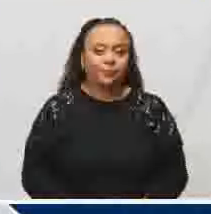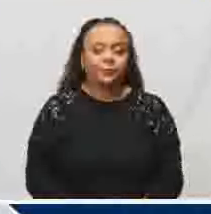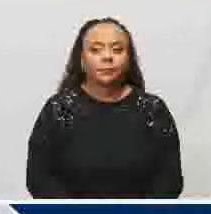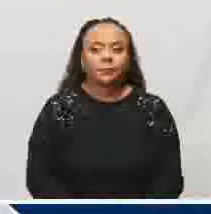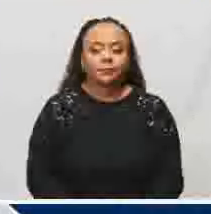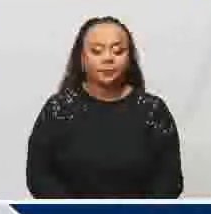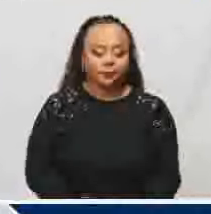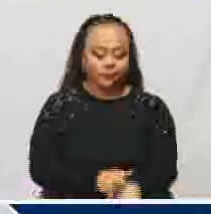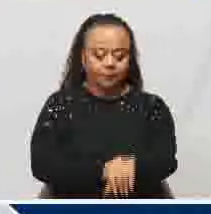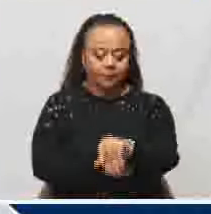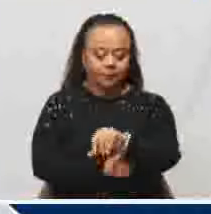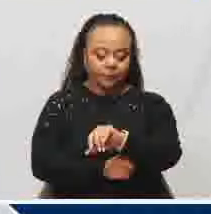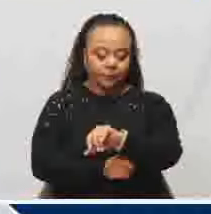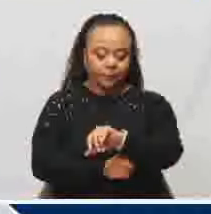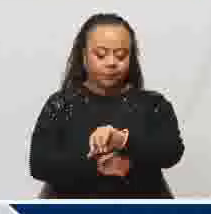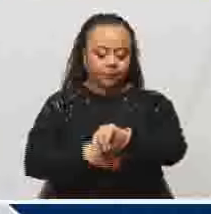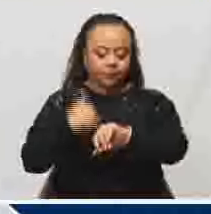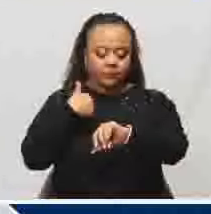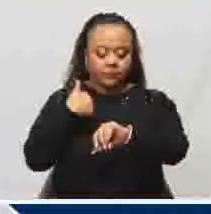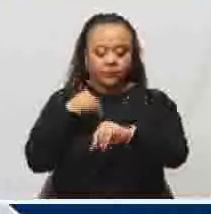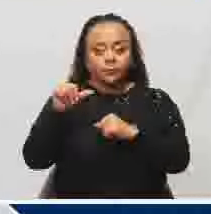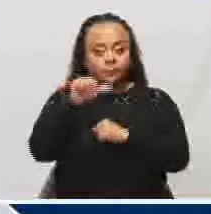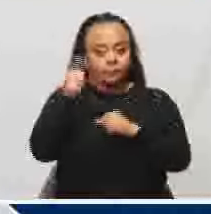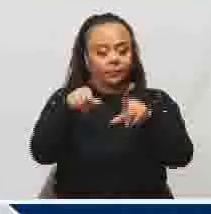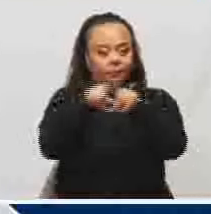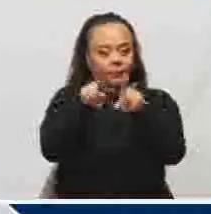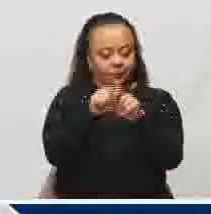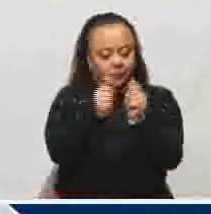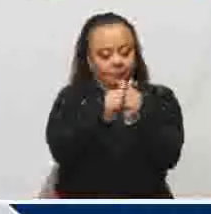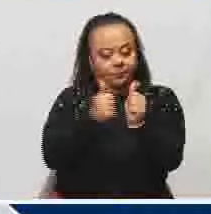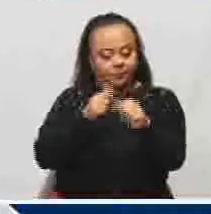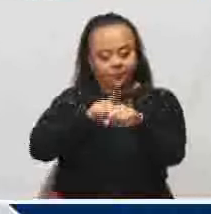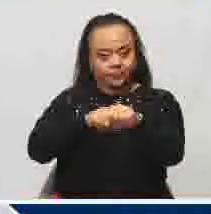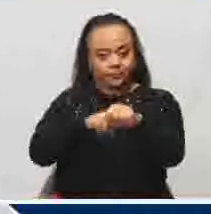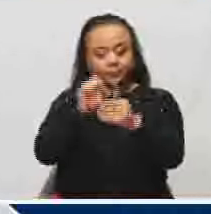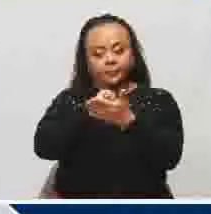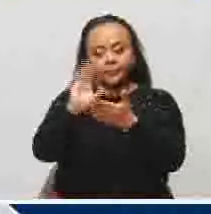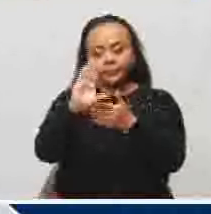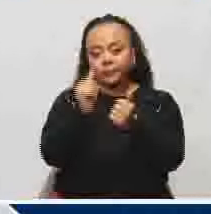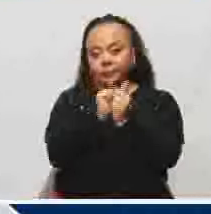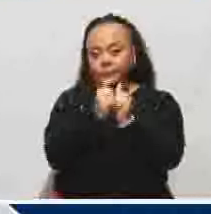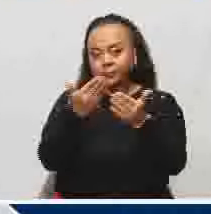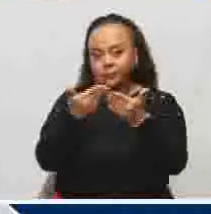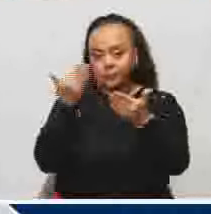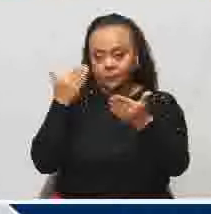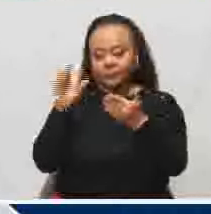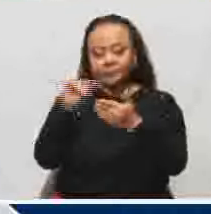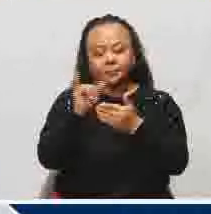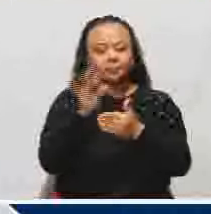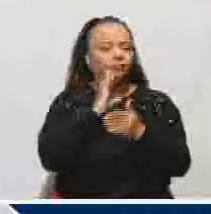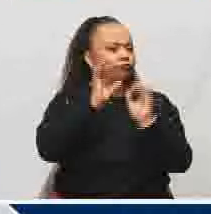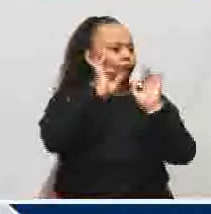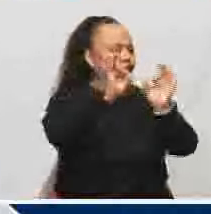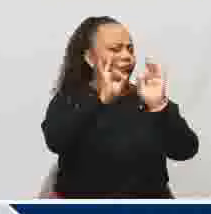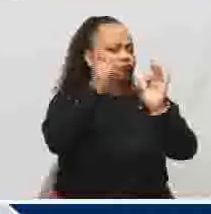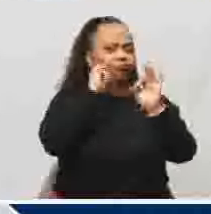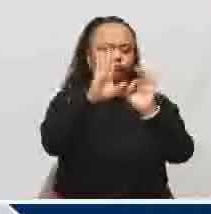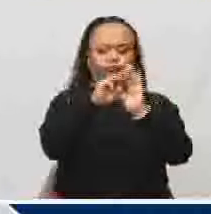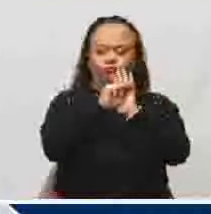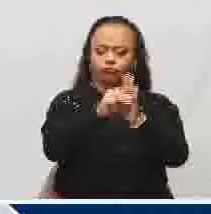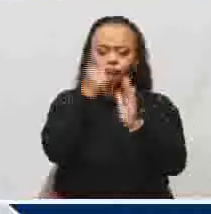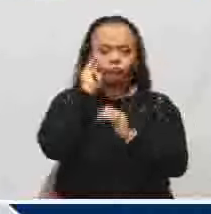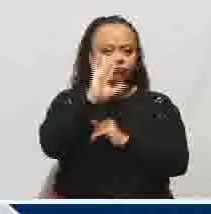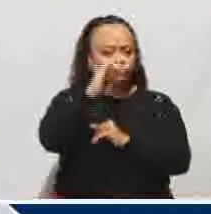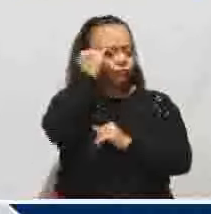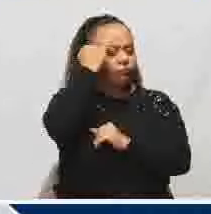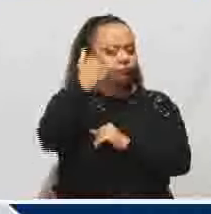otra tendencia además de la reciente voy un poquito más atrás en lo temporal San Carlos el torneo pasado del cual también Hablamos muy bien por su modelo por su idea